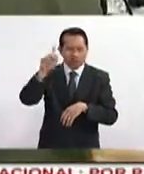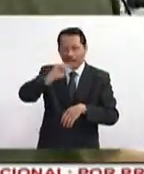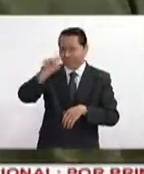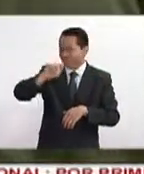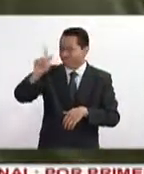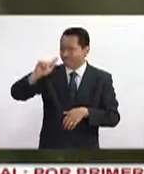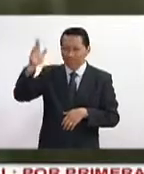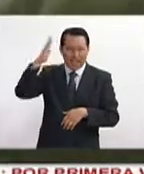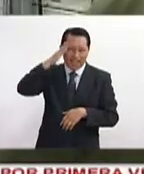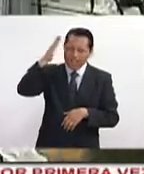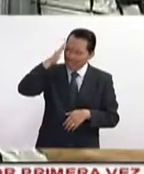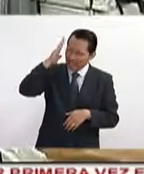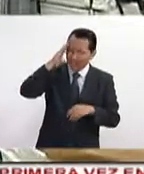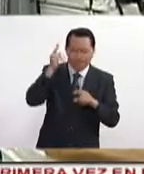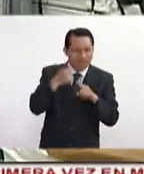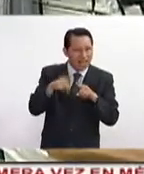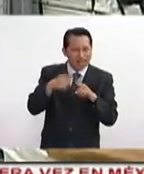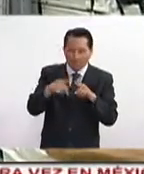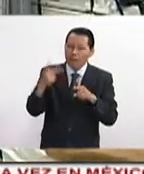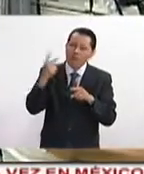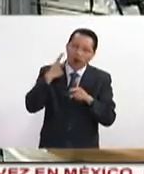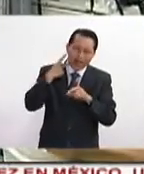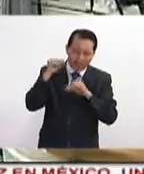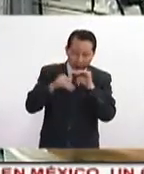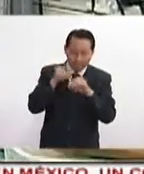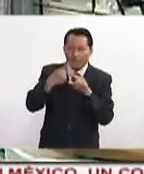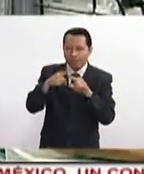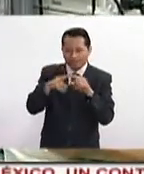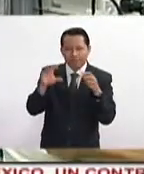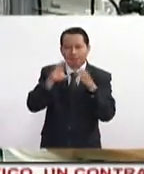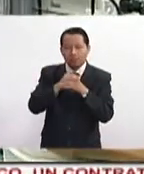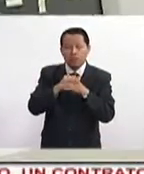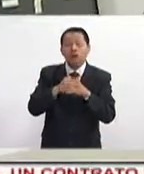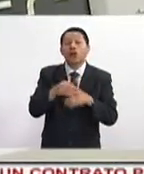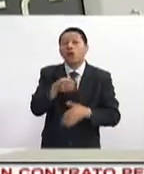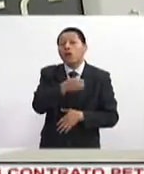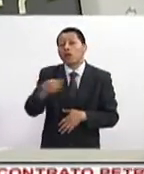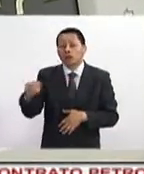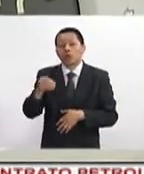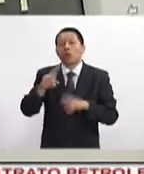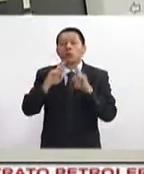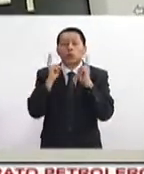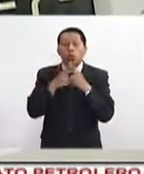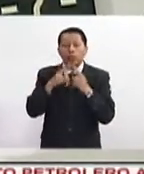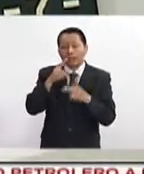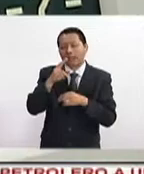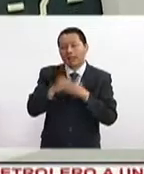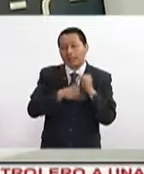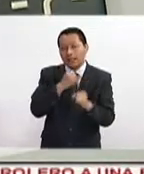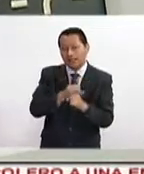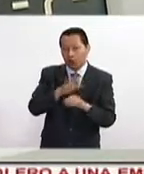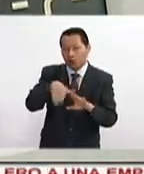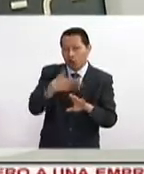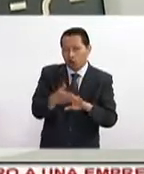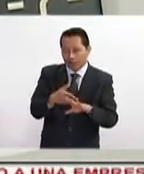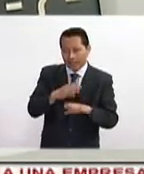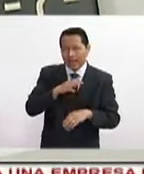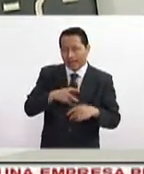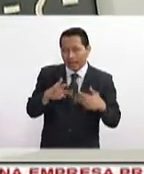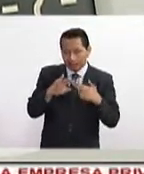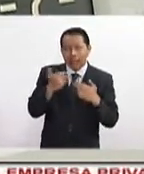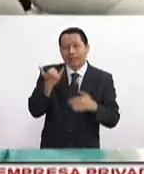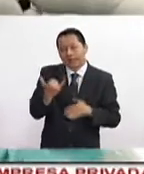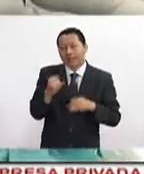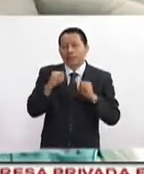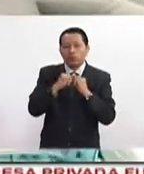y líderes en políticas públicas relacionadas con esta enfermedad. Será organizada por la Unión Internacional contra el Cáncer y el Instituto